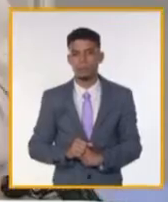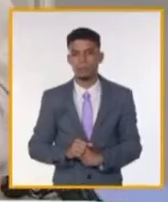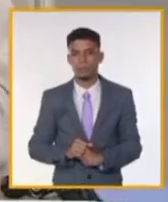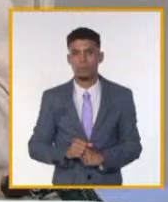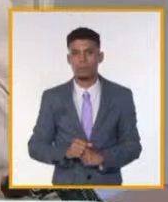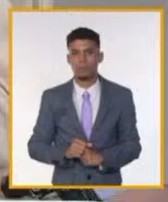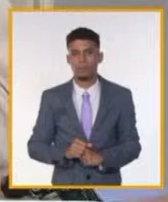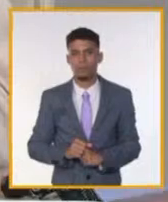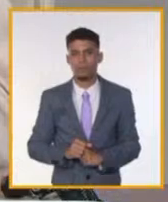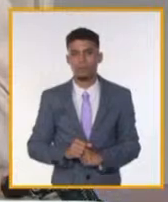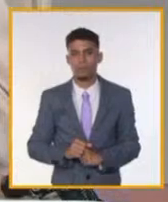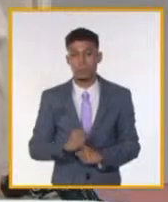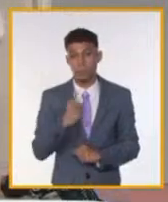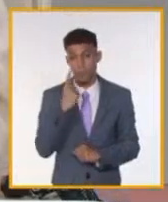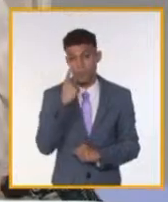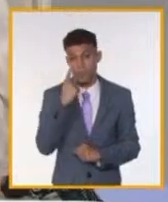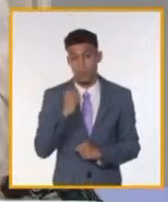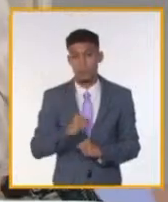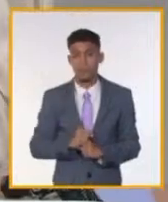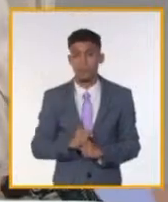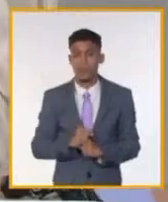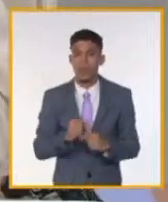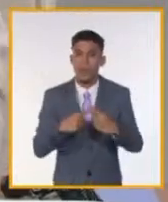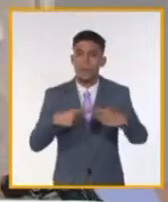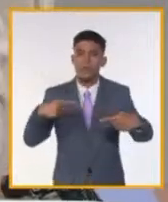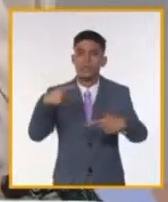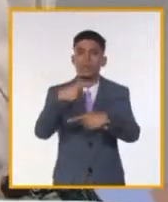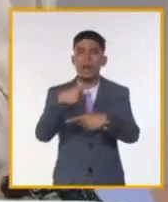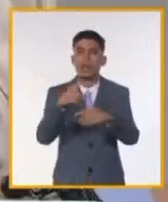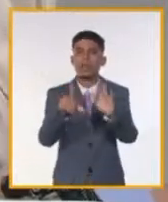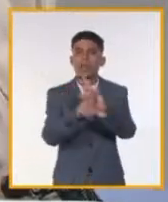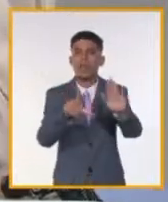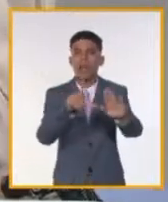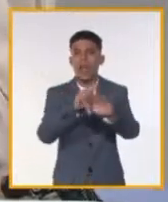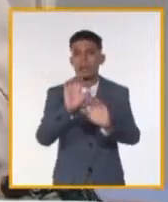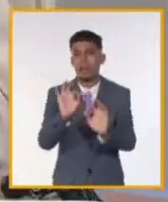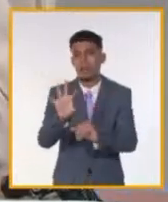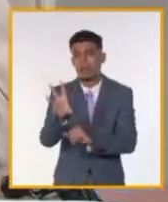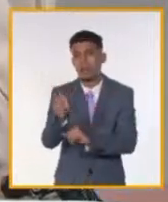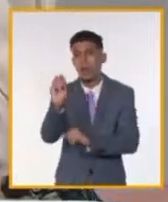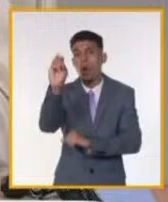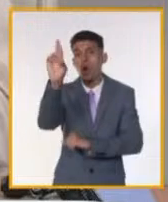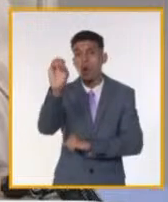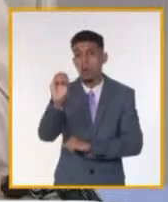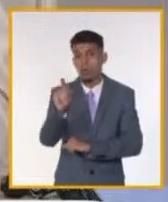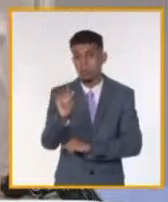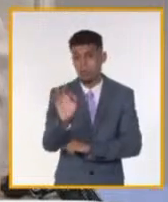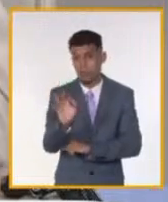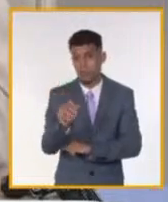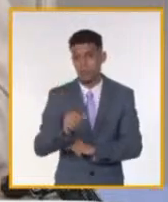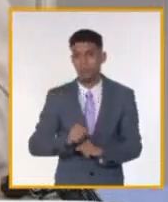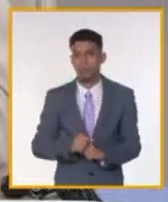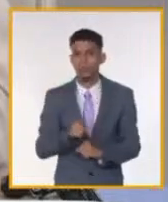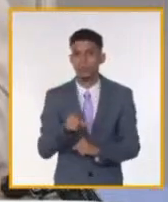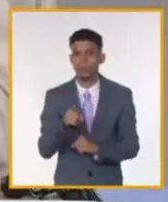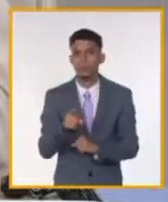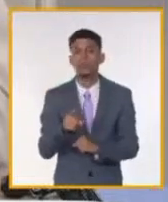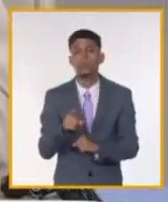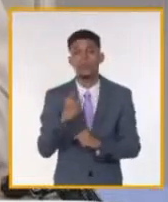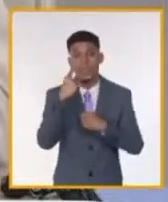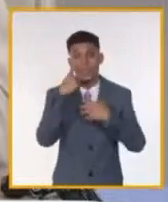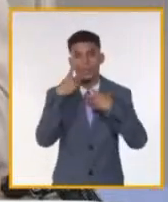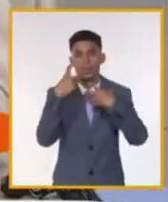En el caso particular de la minería ilegal del oro, que es a la que nos vamos a referir fundamentalmente, ha constituido un desafío gigantesco para